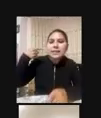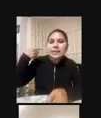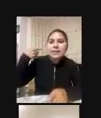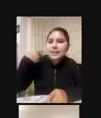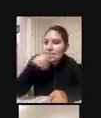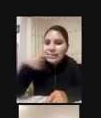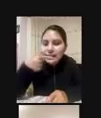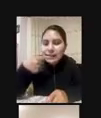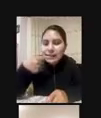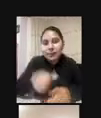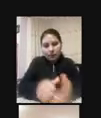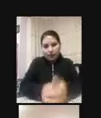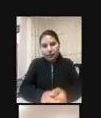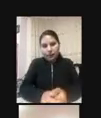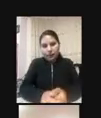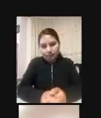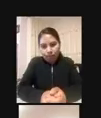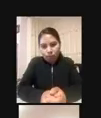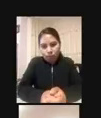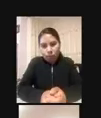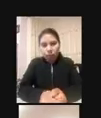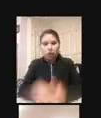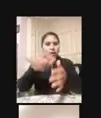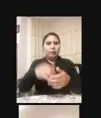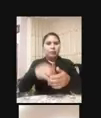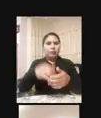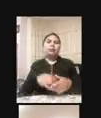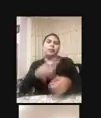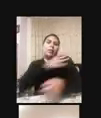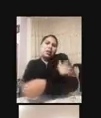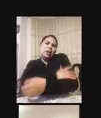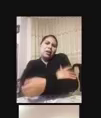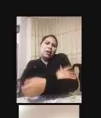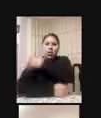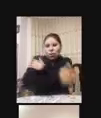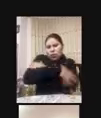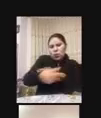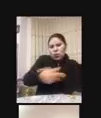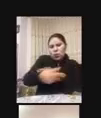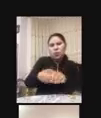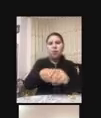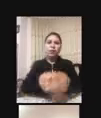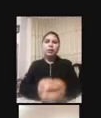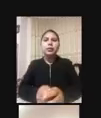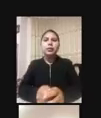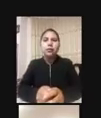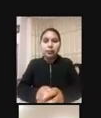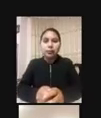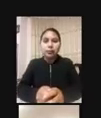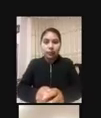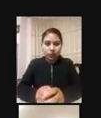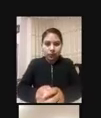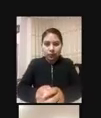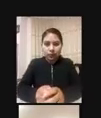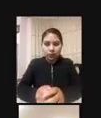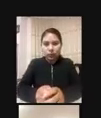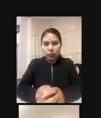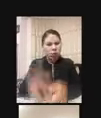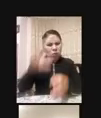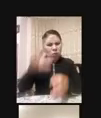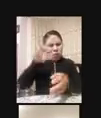Tenemos lo que es la relajación muscular. Esto es a nivel generalizado de todos los músculos y es como si no tuvieran la fuerza o